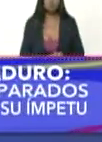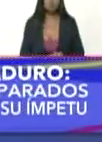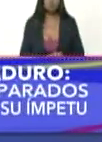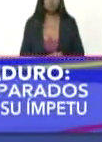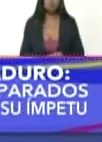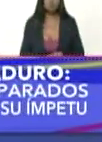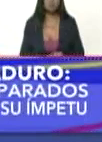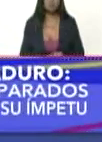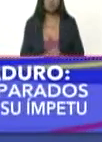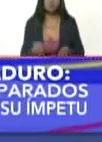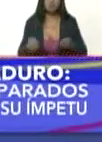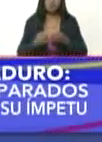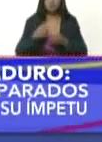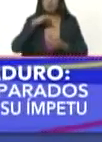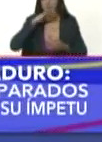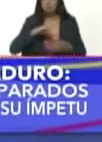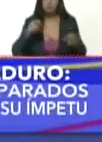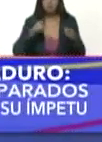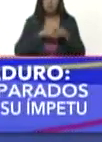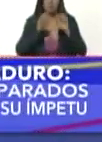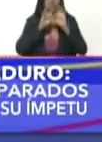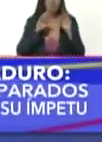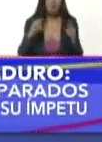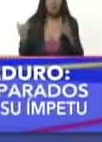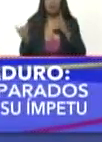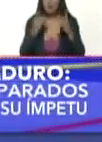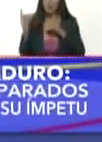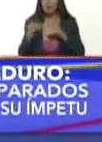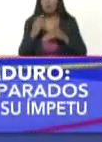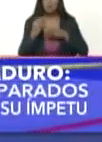Las pugnas históricas, los debates.